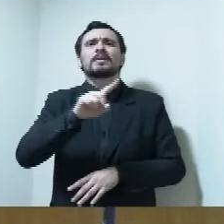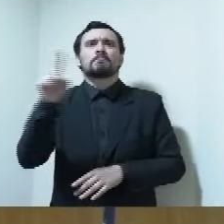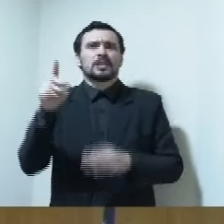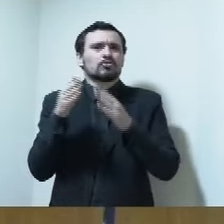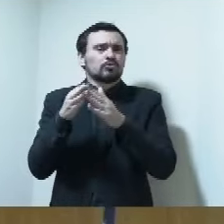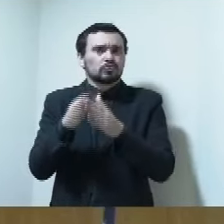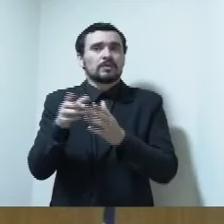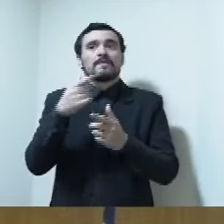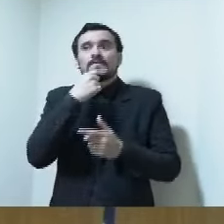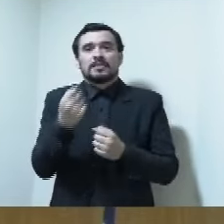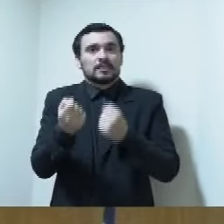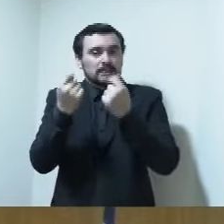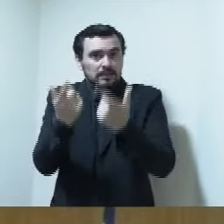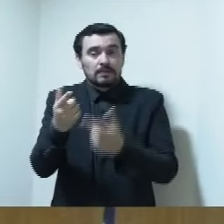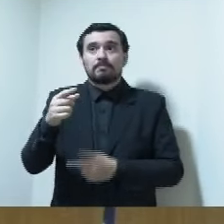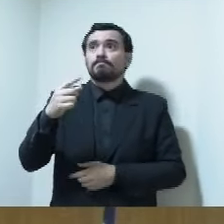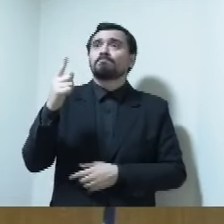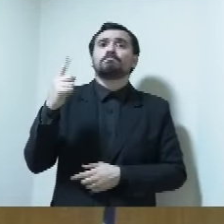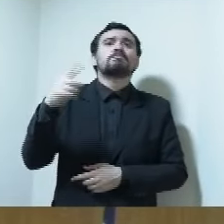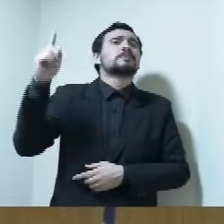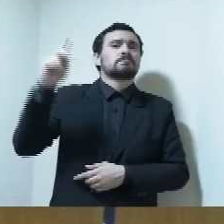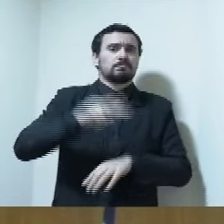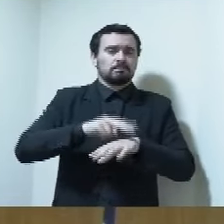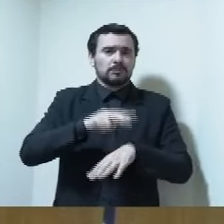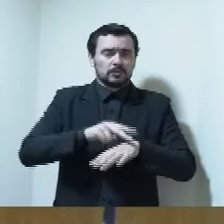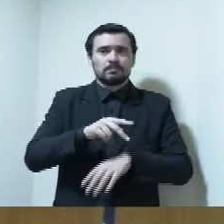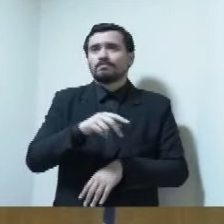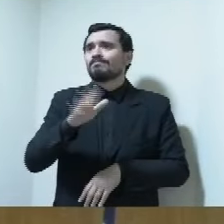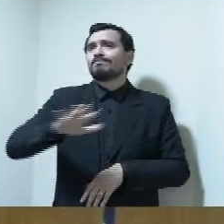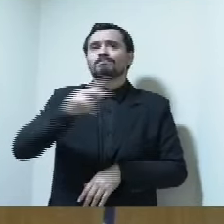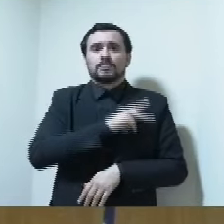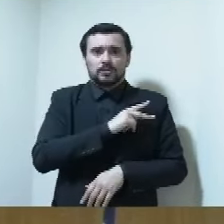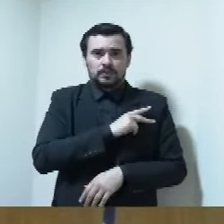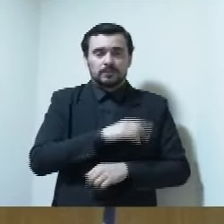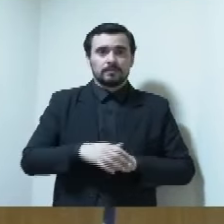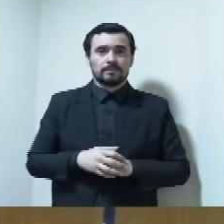y facilitando la vida de miles de paraguayos.